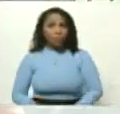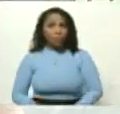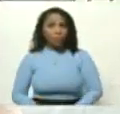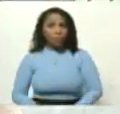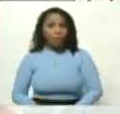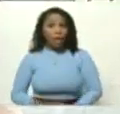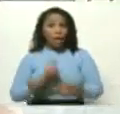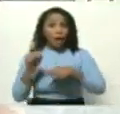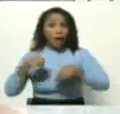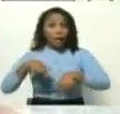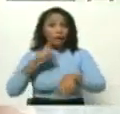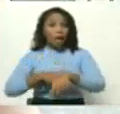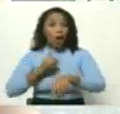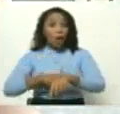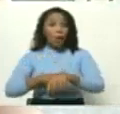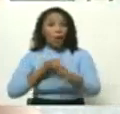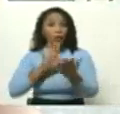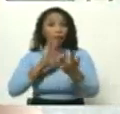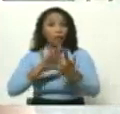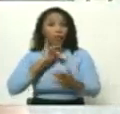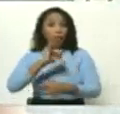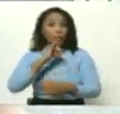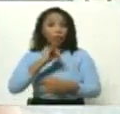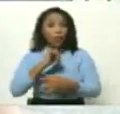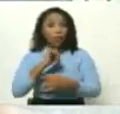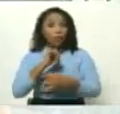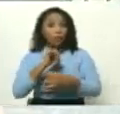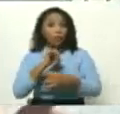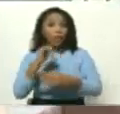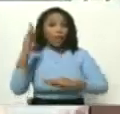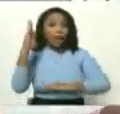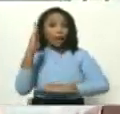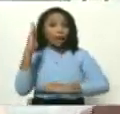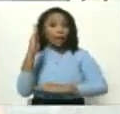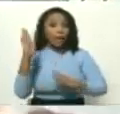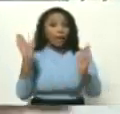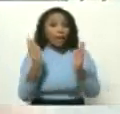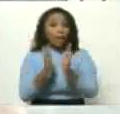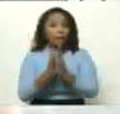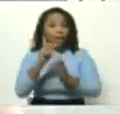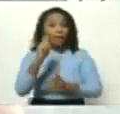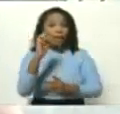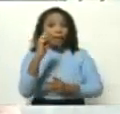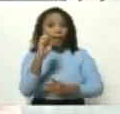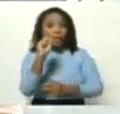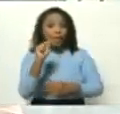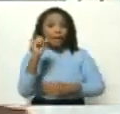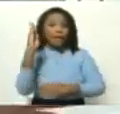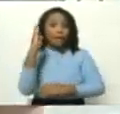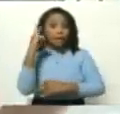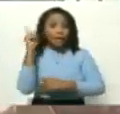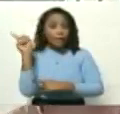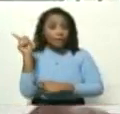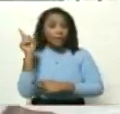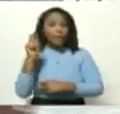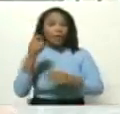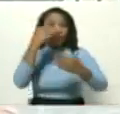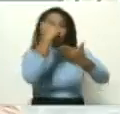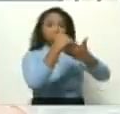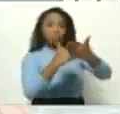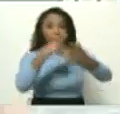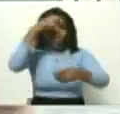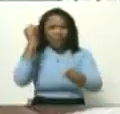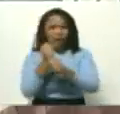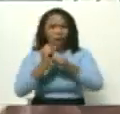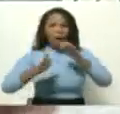Así es, a esta hora establecemos el contacto informativo desde la Basílica de Santa Teresa porque el día de hoy será presentada la agenda de trabajo,